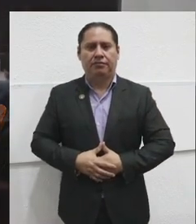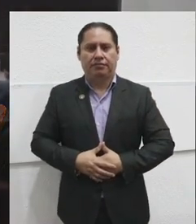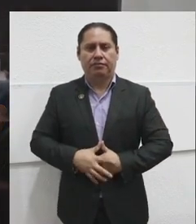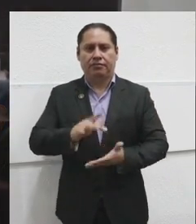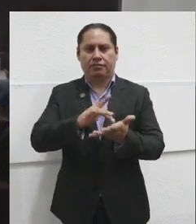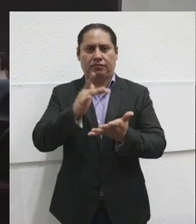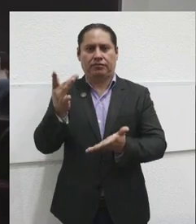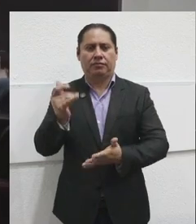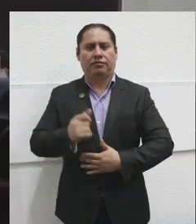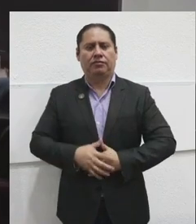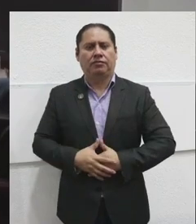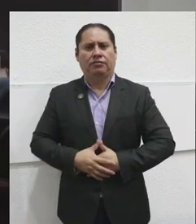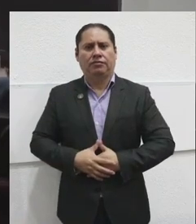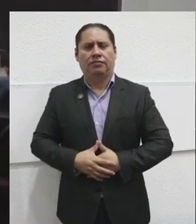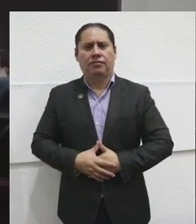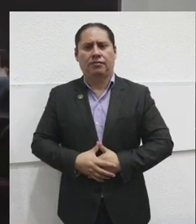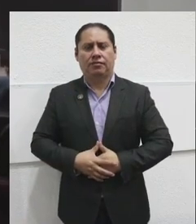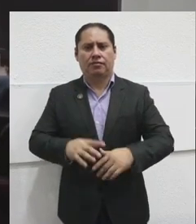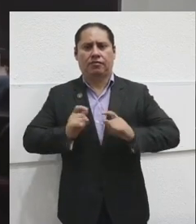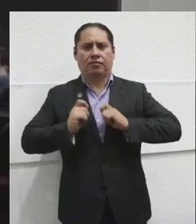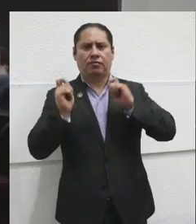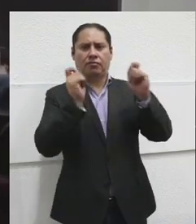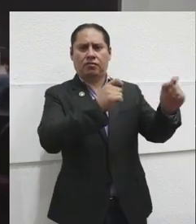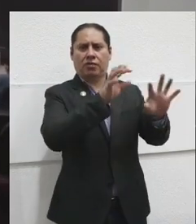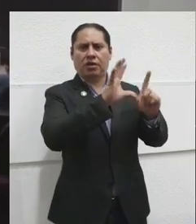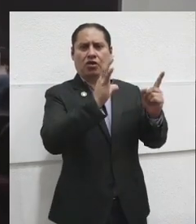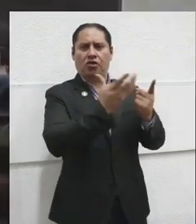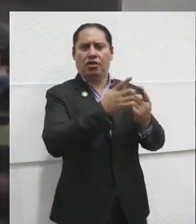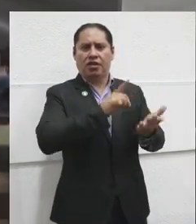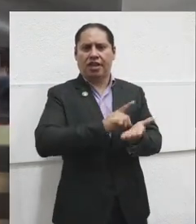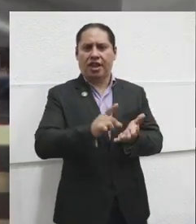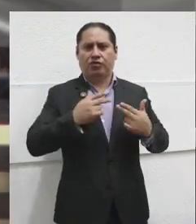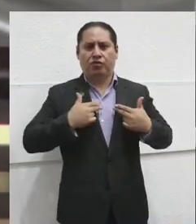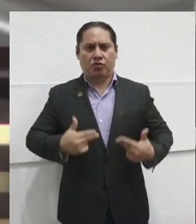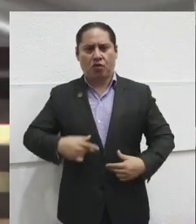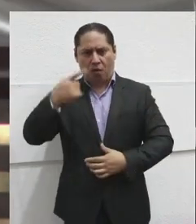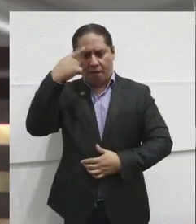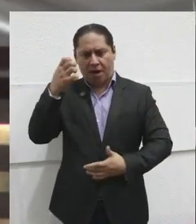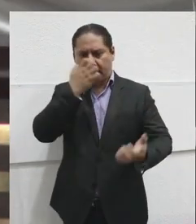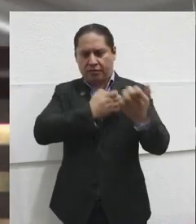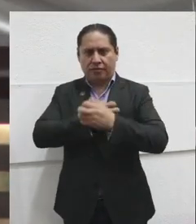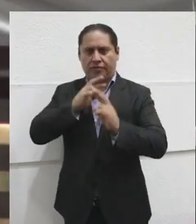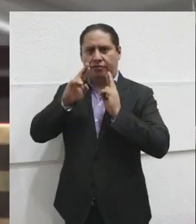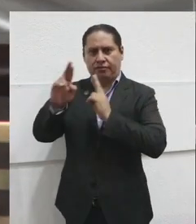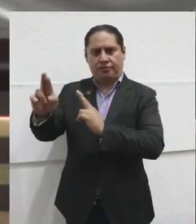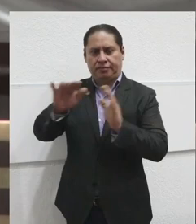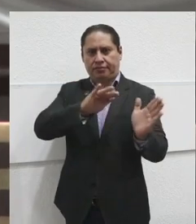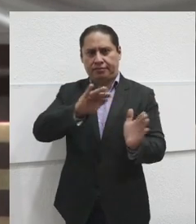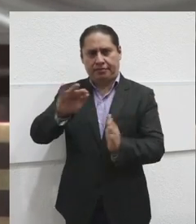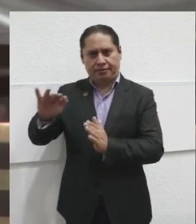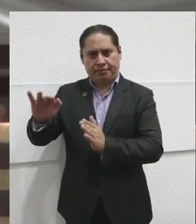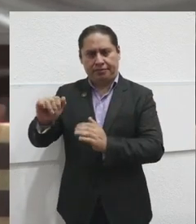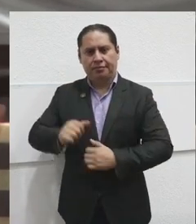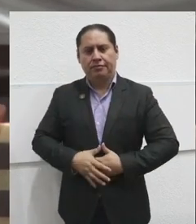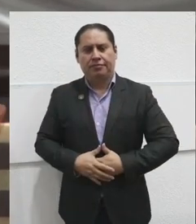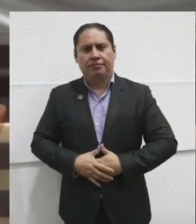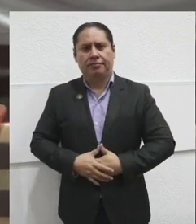Gracias, diputada secretaria. Túrnese a la Comisión de Derechos Humanos para su estudio y dictamen.